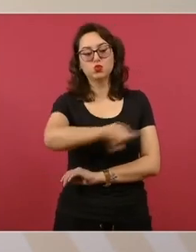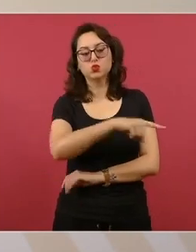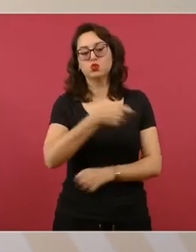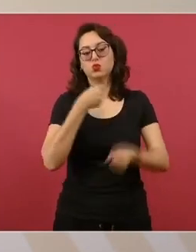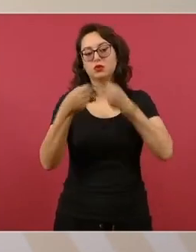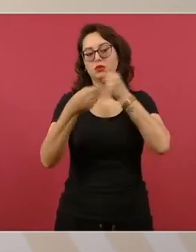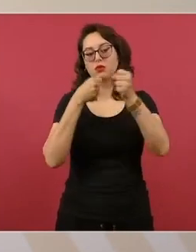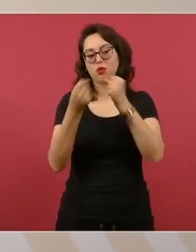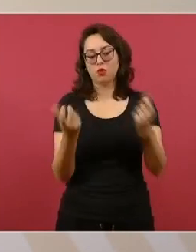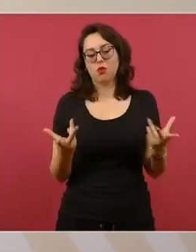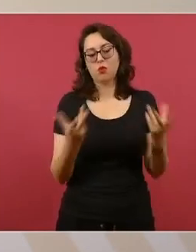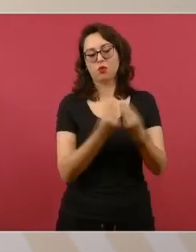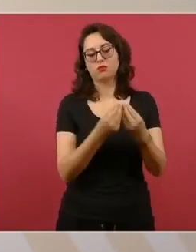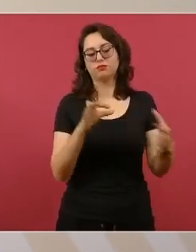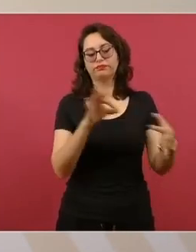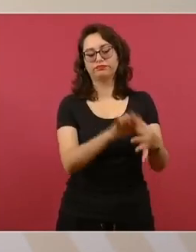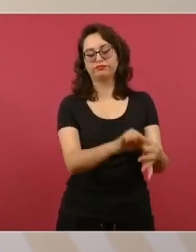conservadores.